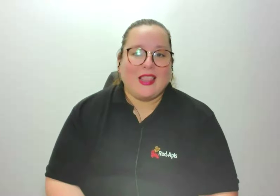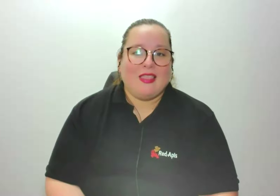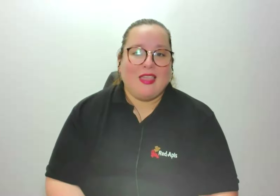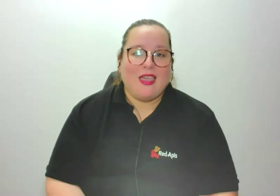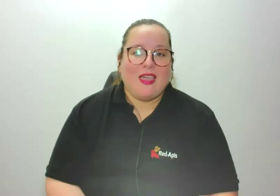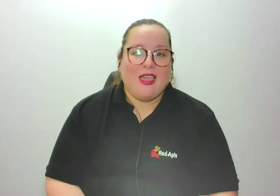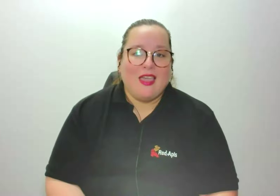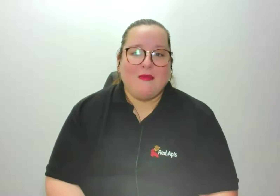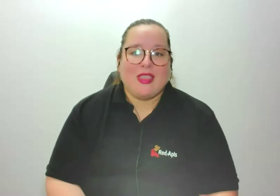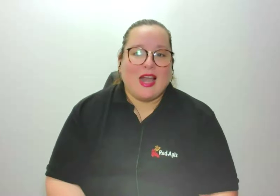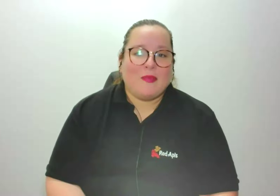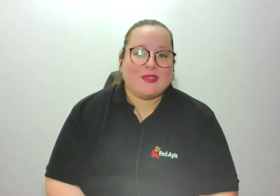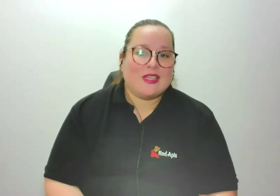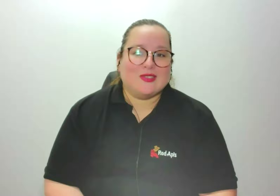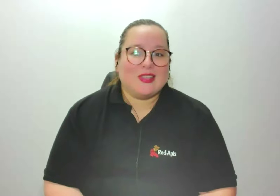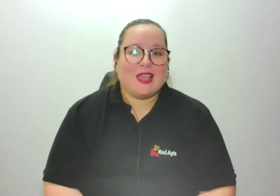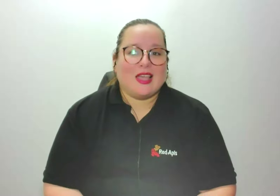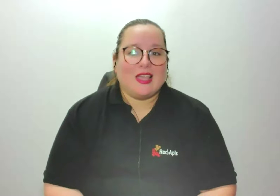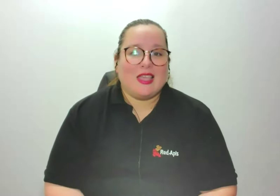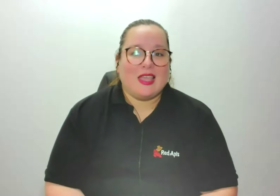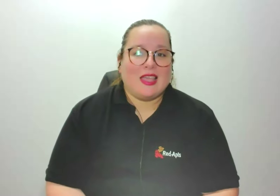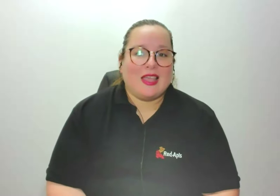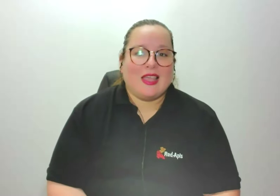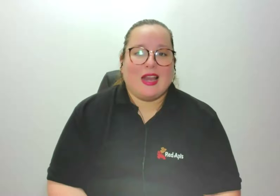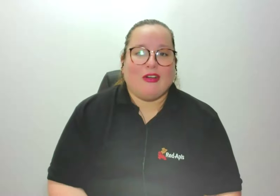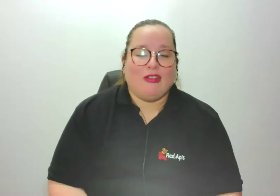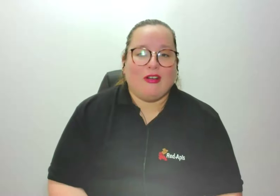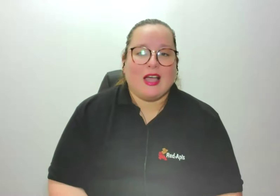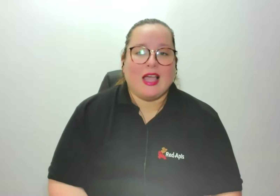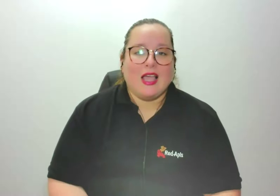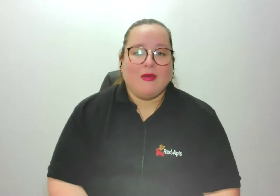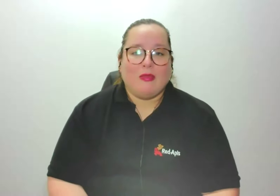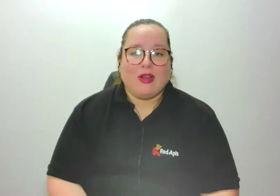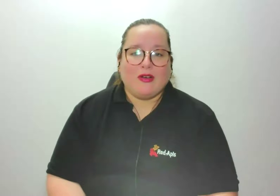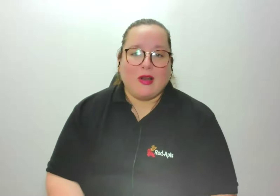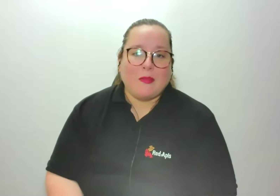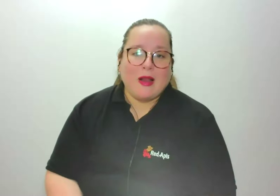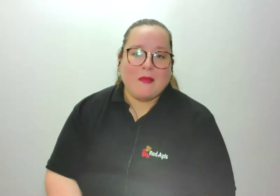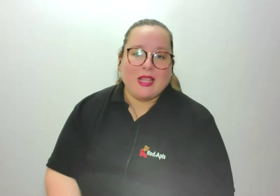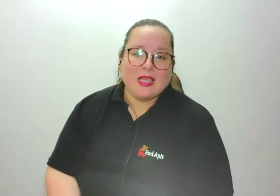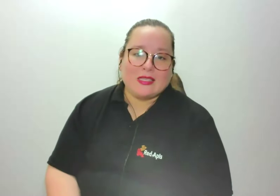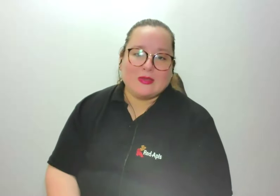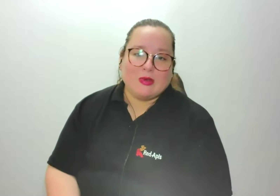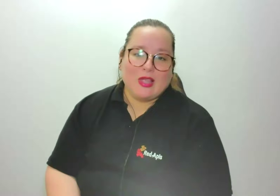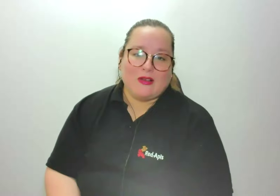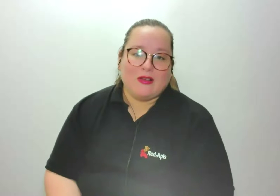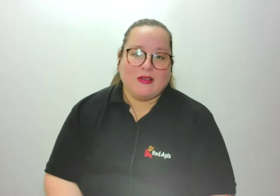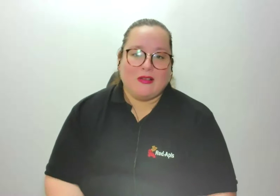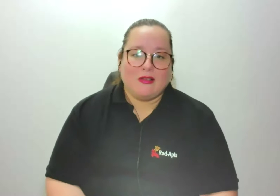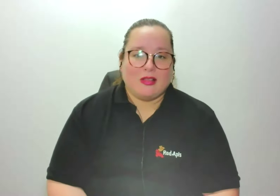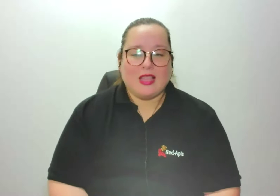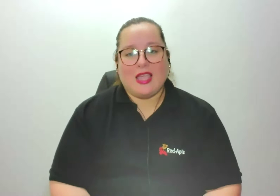que traten de invitar a las personas sordas y que las conozca, pero el papá y la mamá tienen que ser su